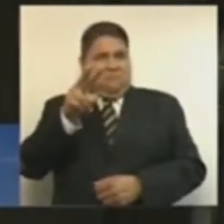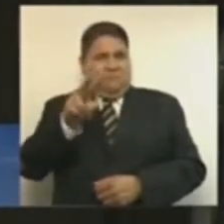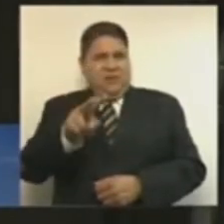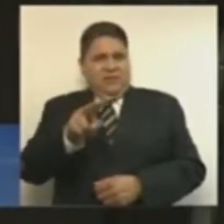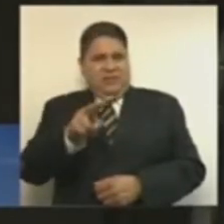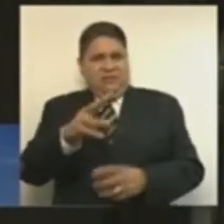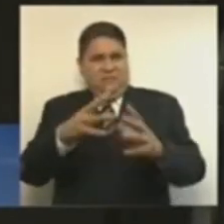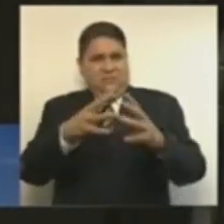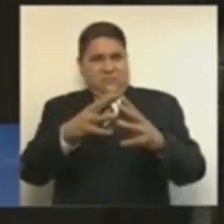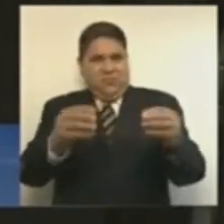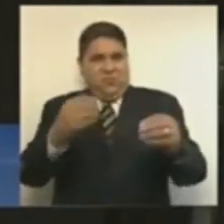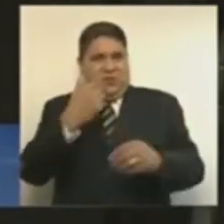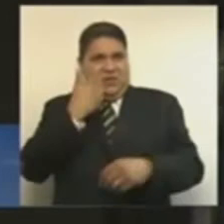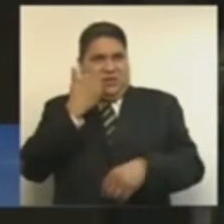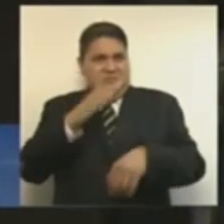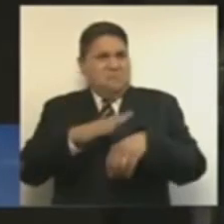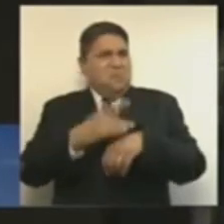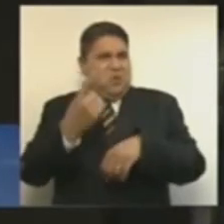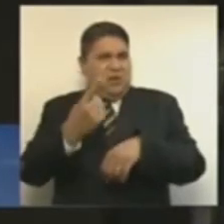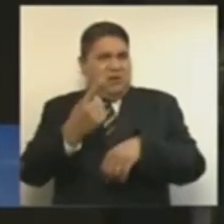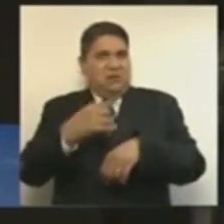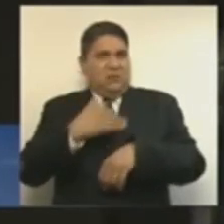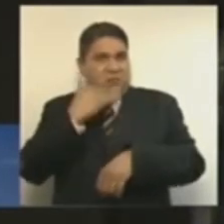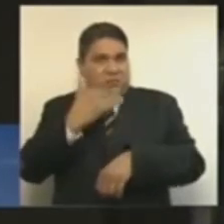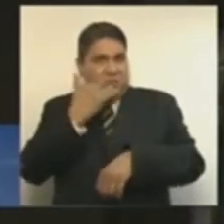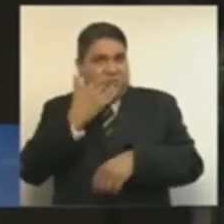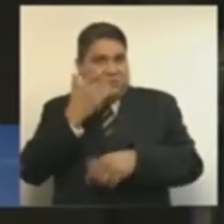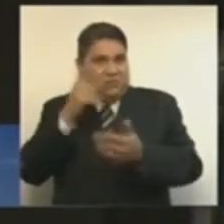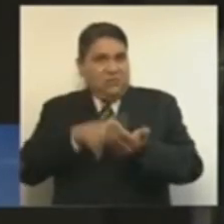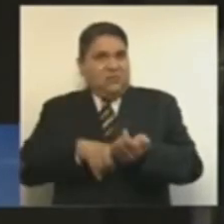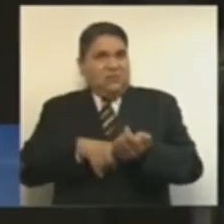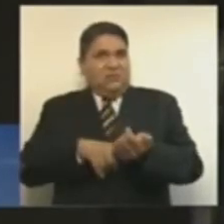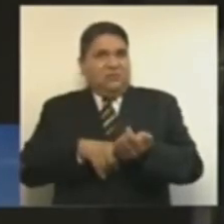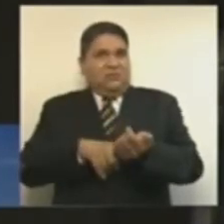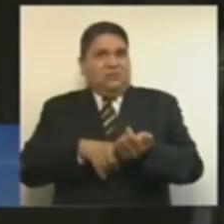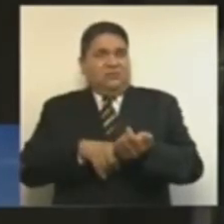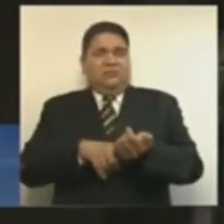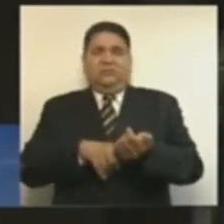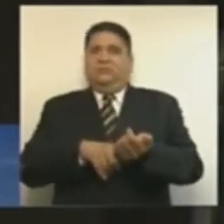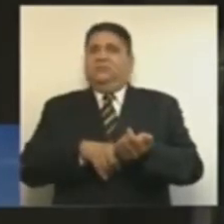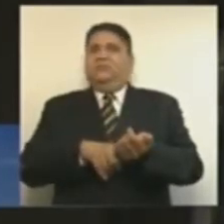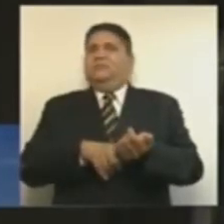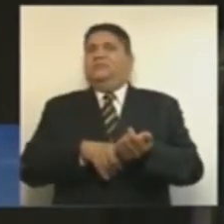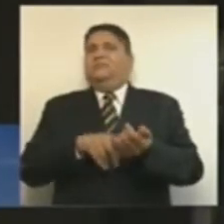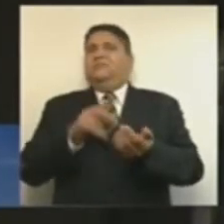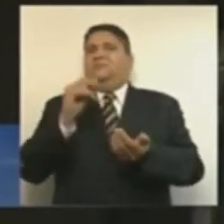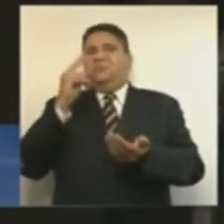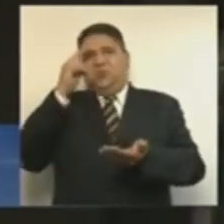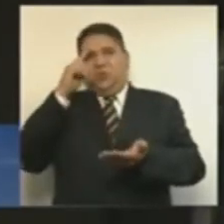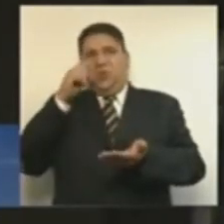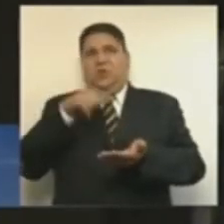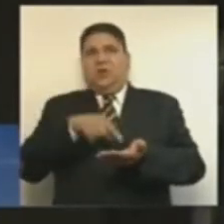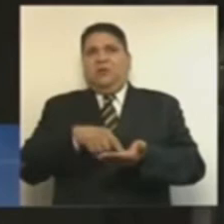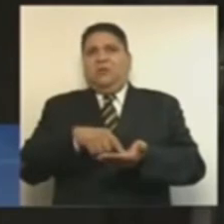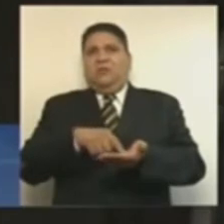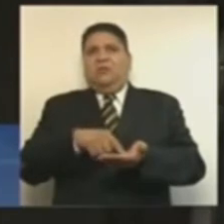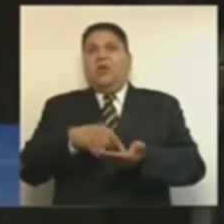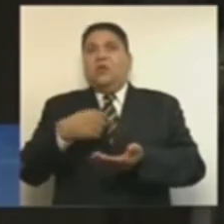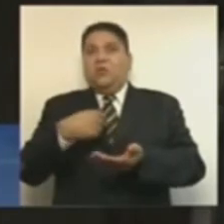corrupción? Si eso fuera, si yo creyera eso, de verdad se los digo, yo estaría de